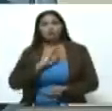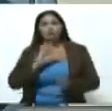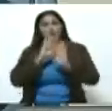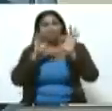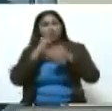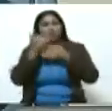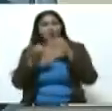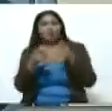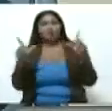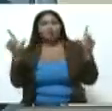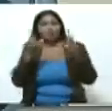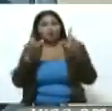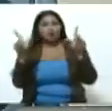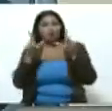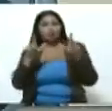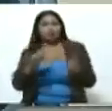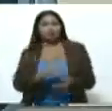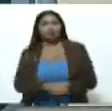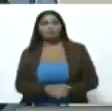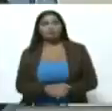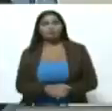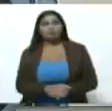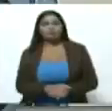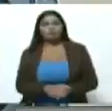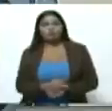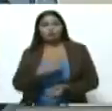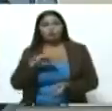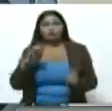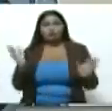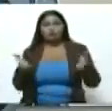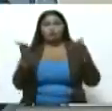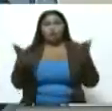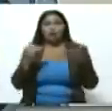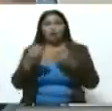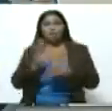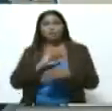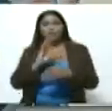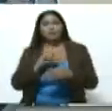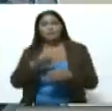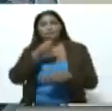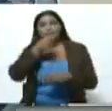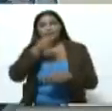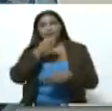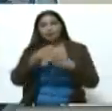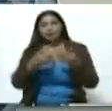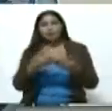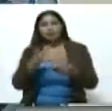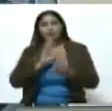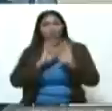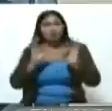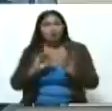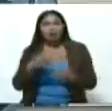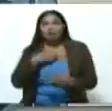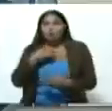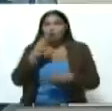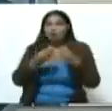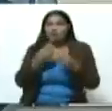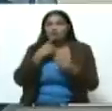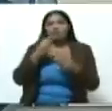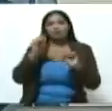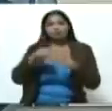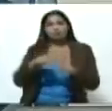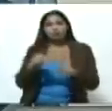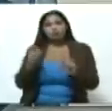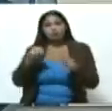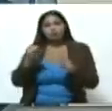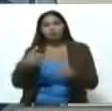programa de televisión, incitando incluso a que el propio periodista que le dice que eso no puede ser, dijera que